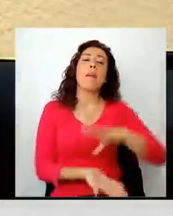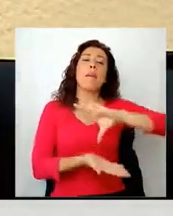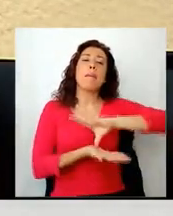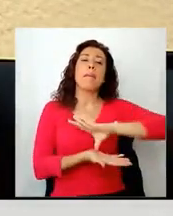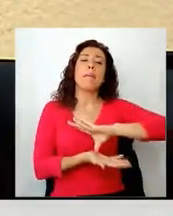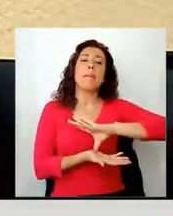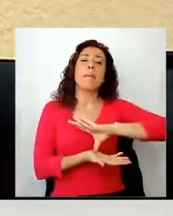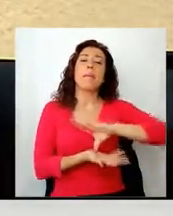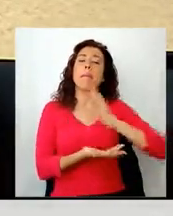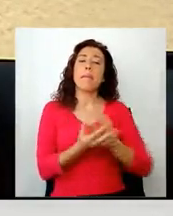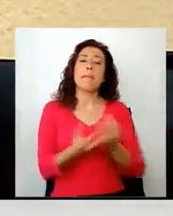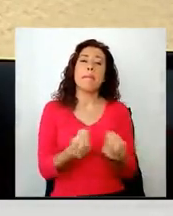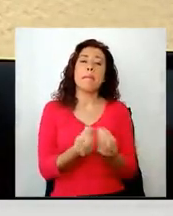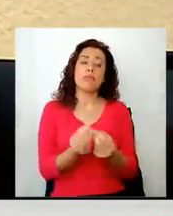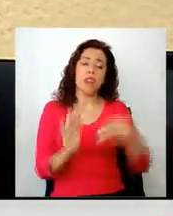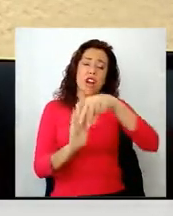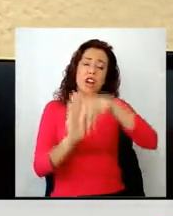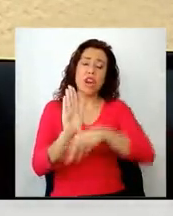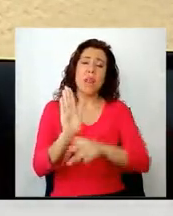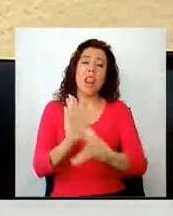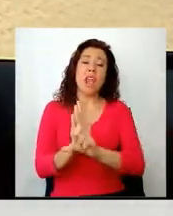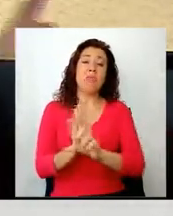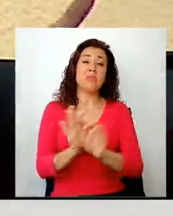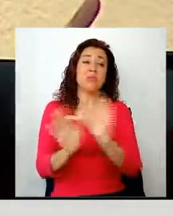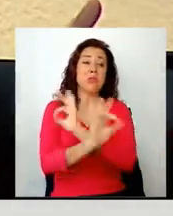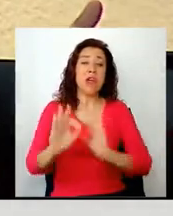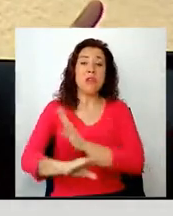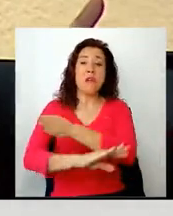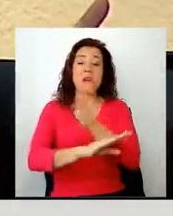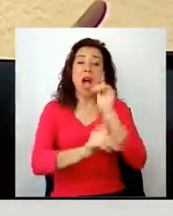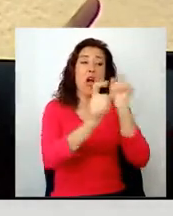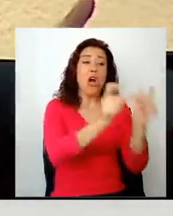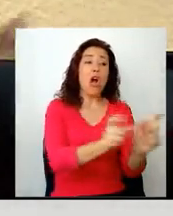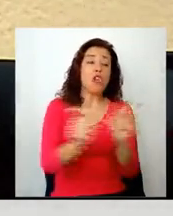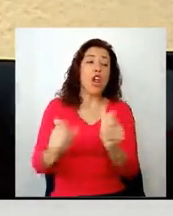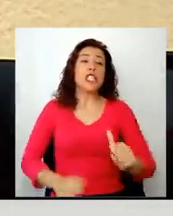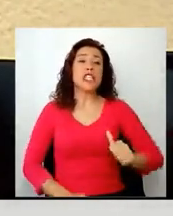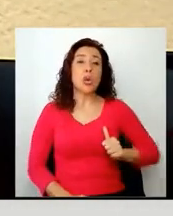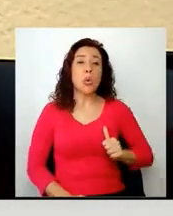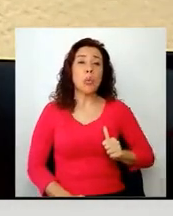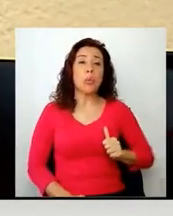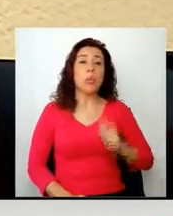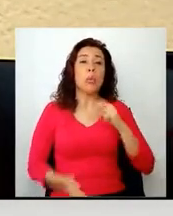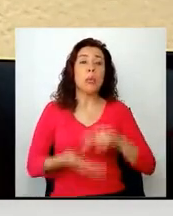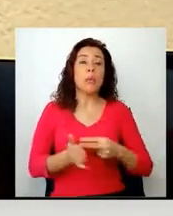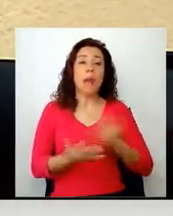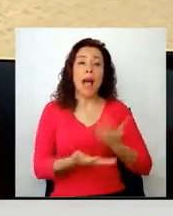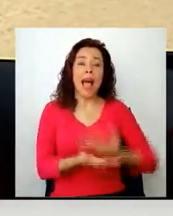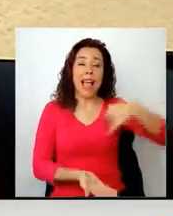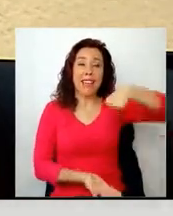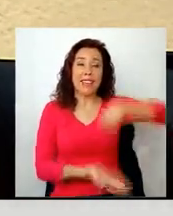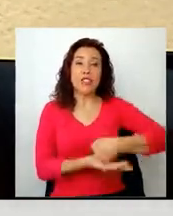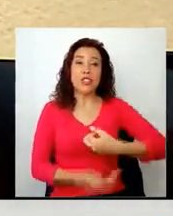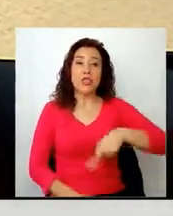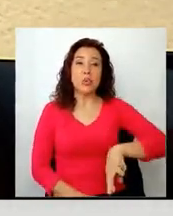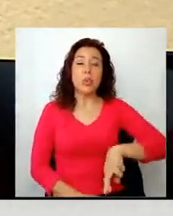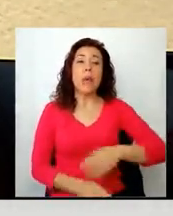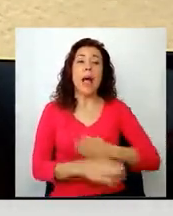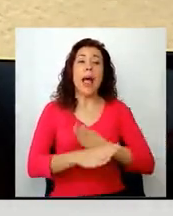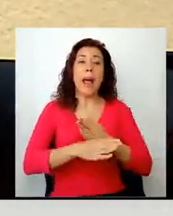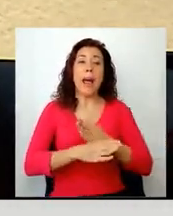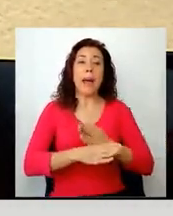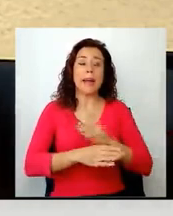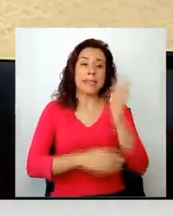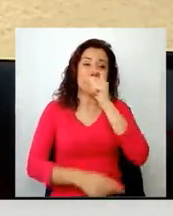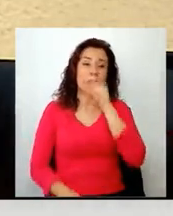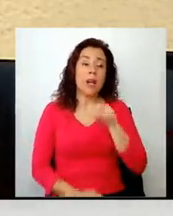de Norma y leyes que nadie fiscaliza y no solamente con la problemática del Sur con la salmonera porque hoy día este tema está